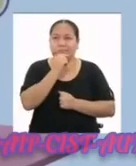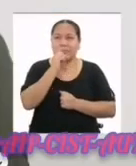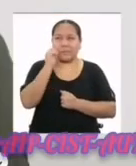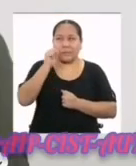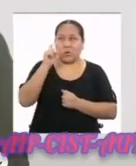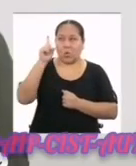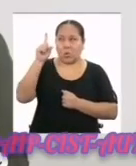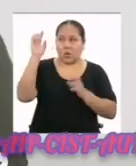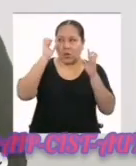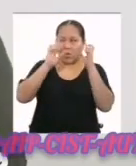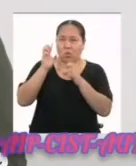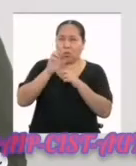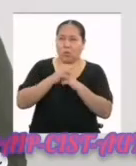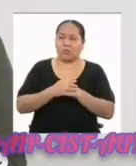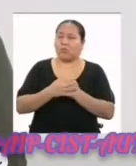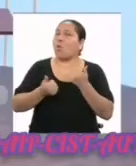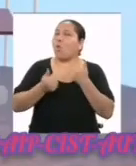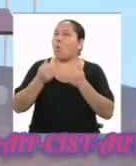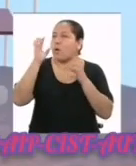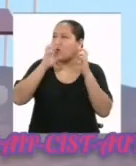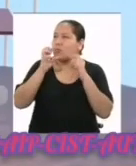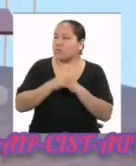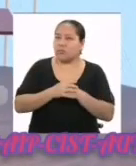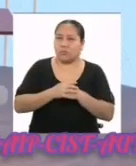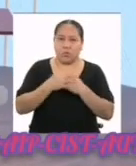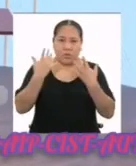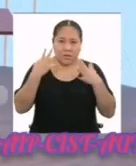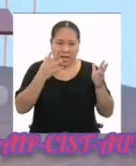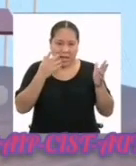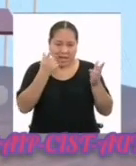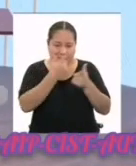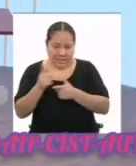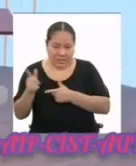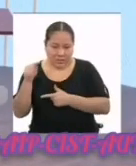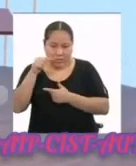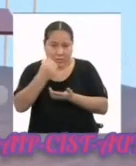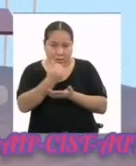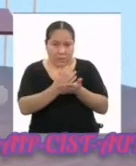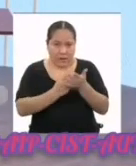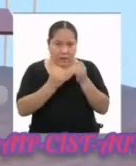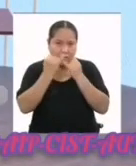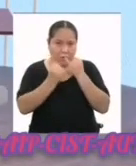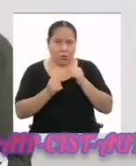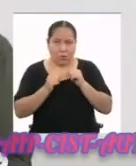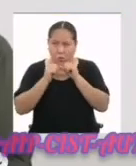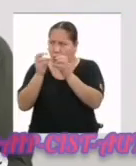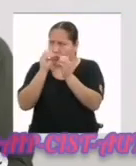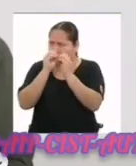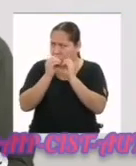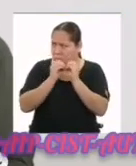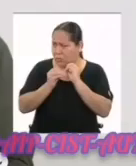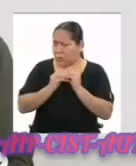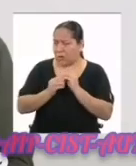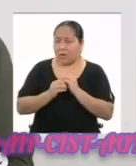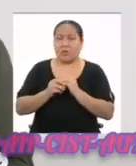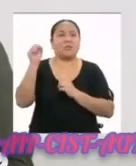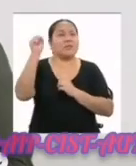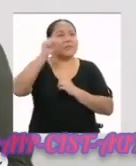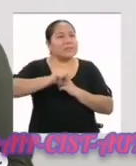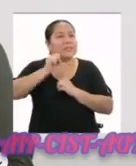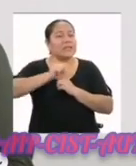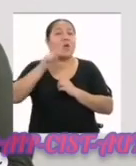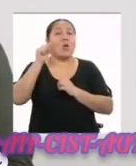solo una. A ver, ¿de qué se trata? Una vez que ya tenga mi versión final, ¿la puedo seguir corrigiendo? Claro que sí.